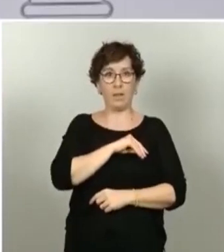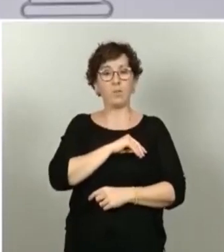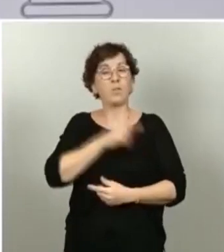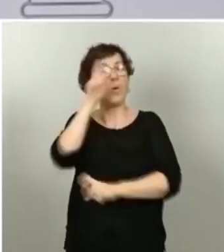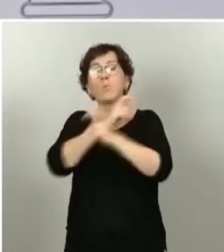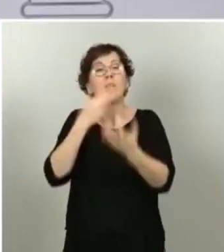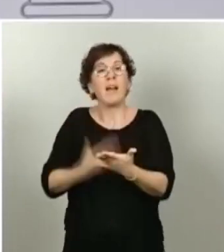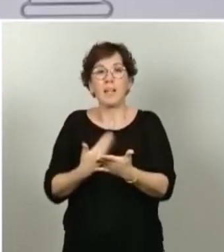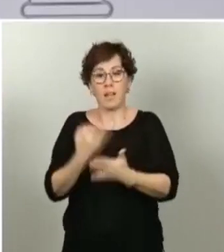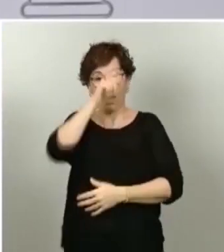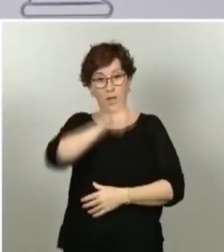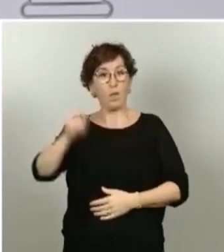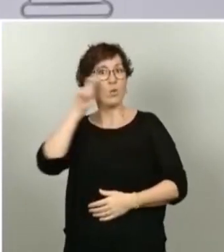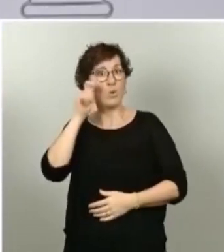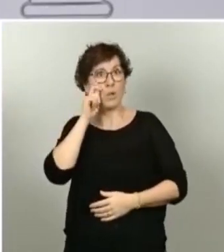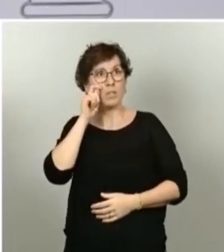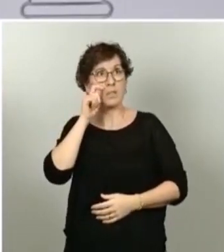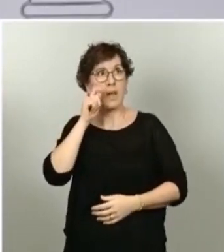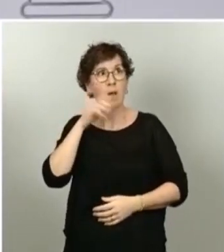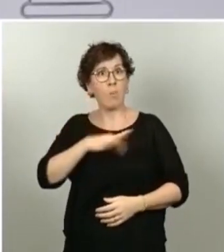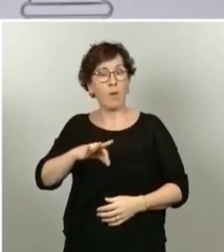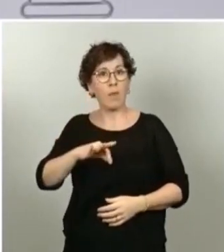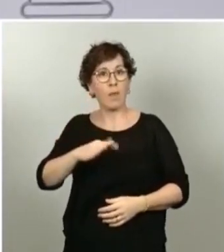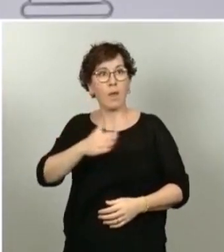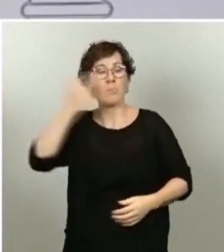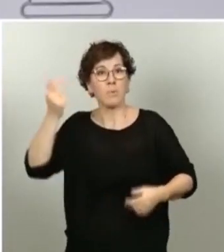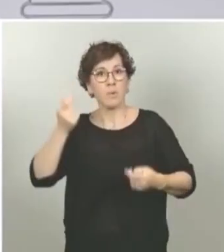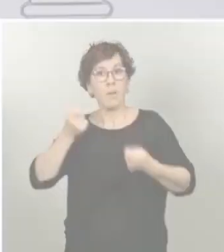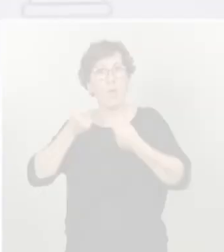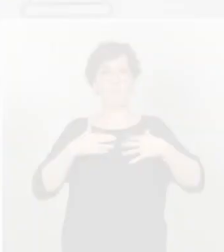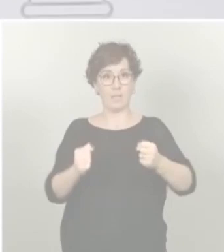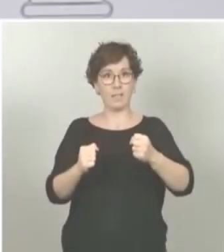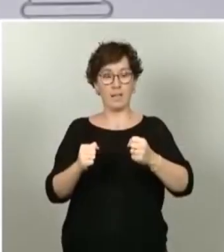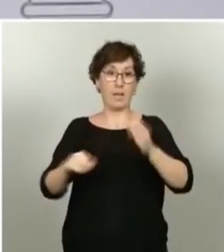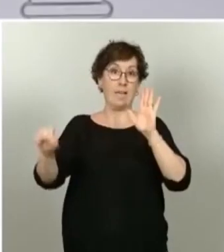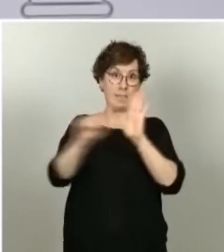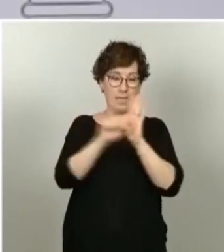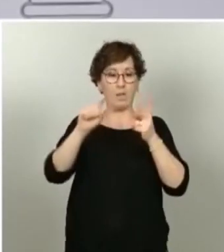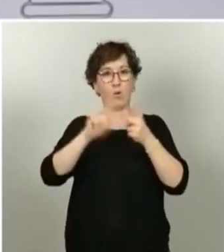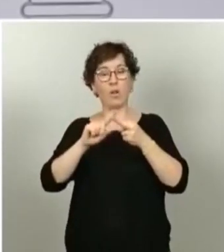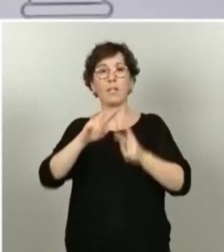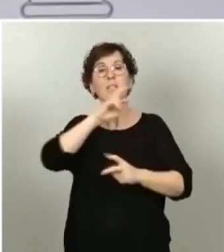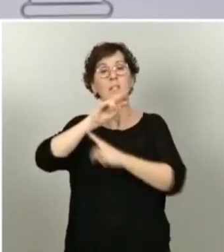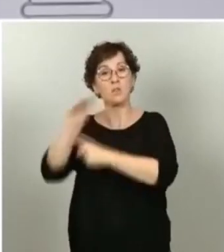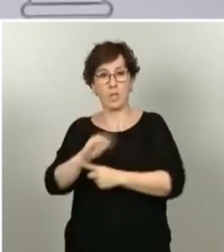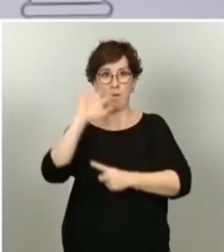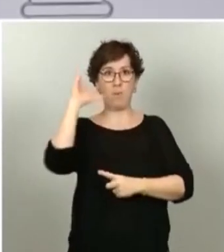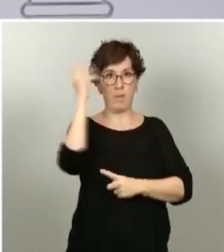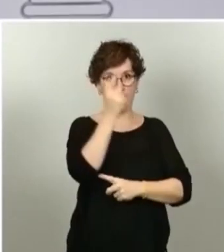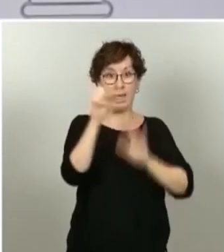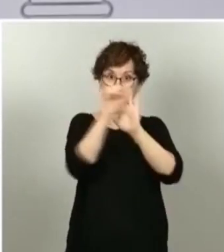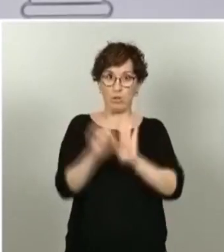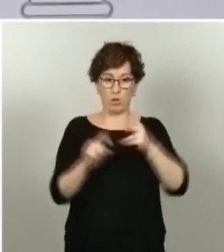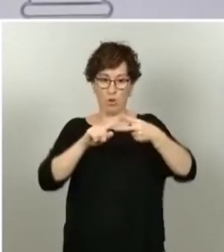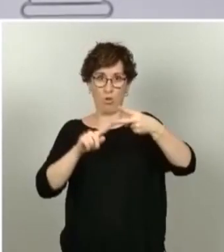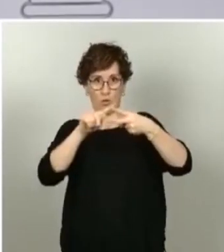correrán ningún riesgo y que tampoco nos traerán riesgos a nuestro país. Y así se lo haremos saber a nuestros antiguos amigos de